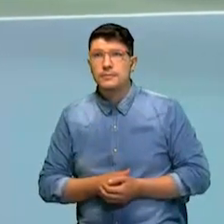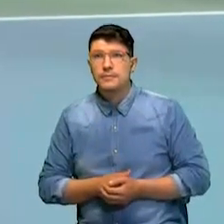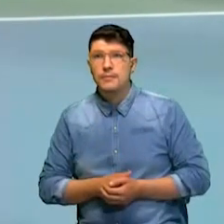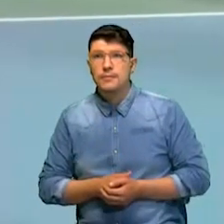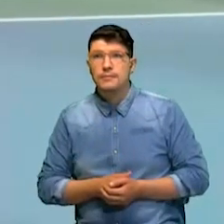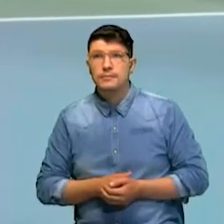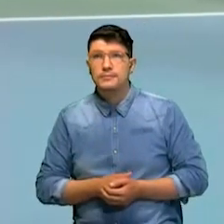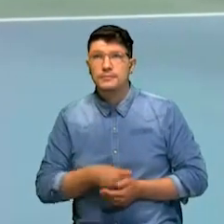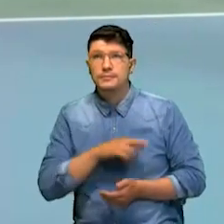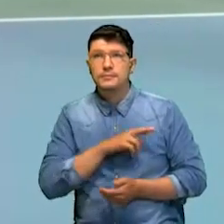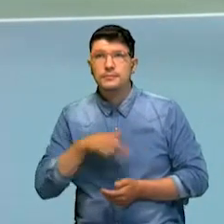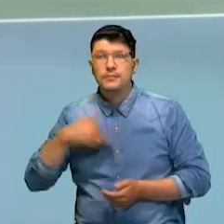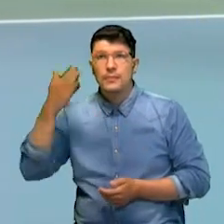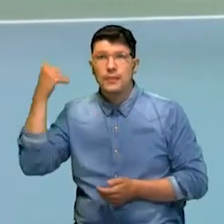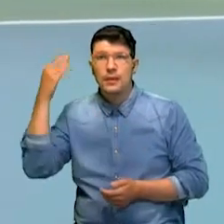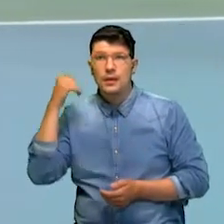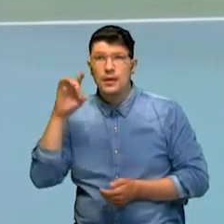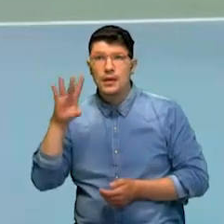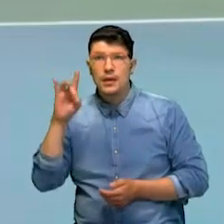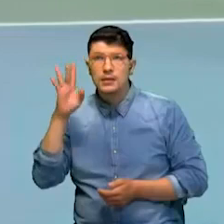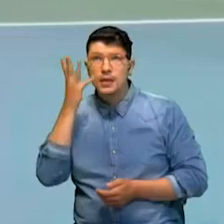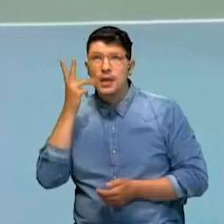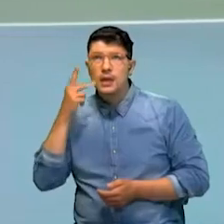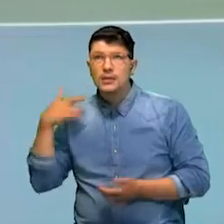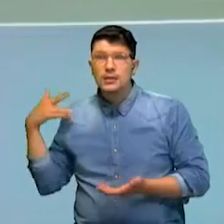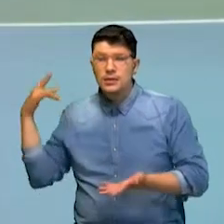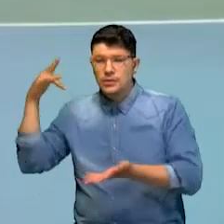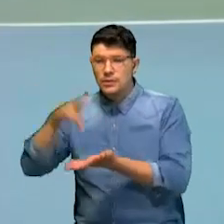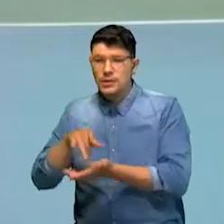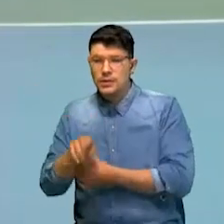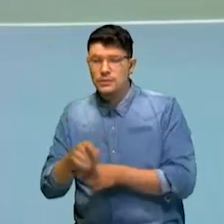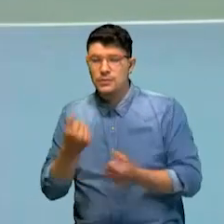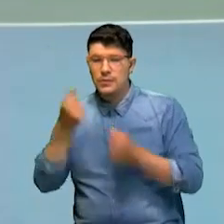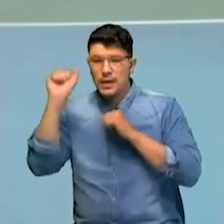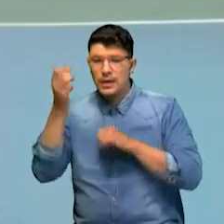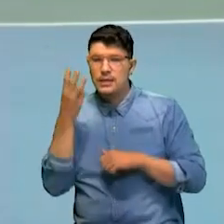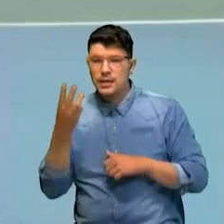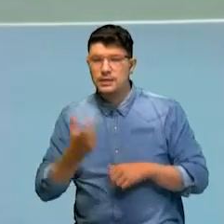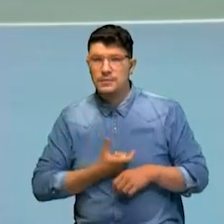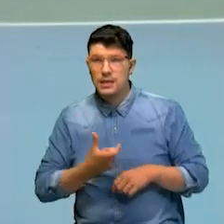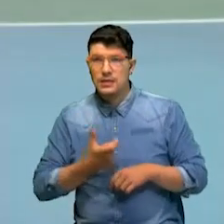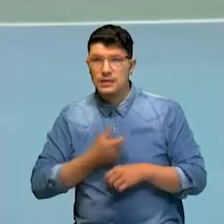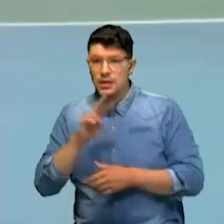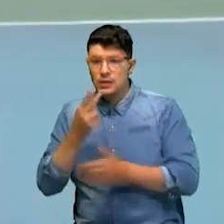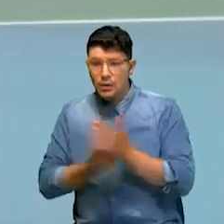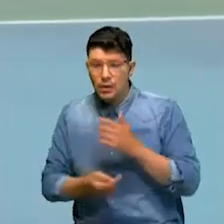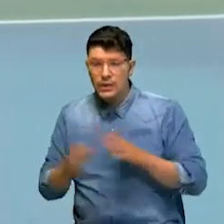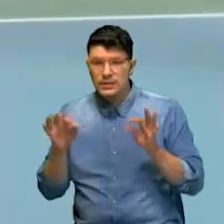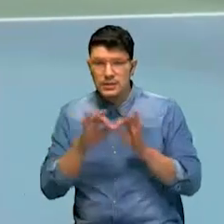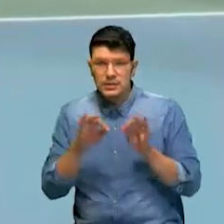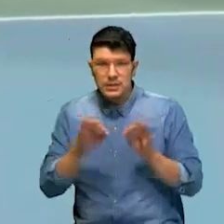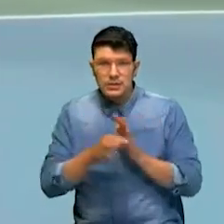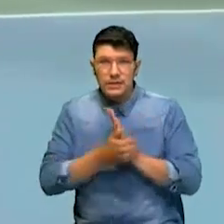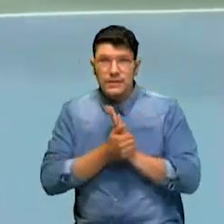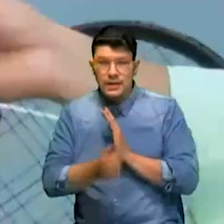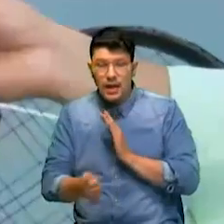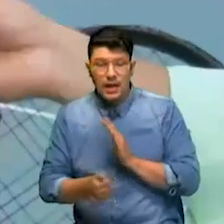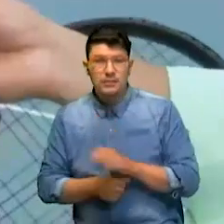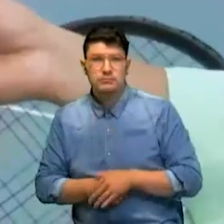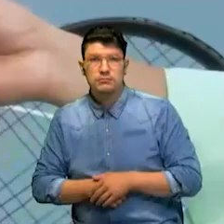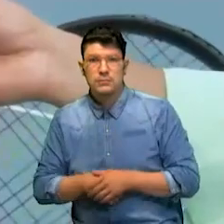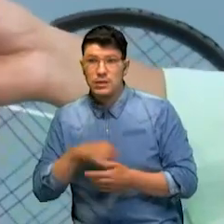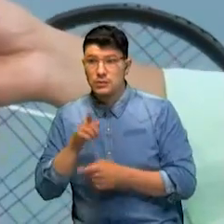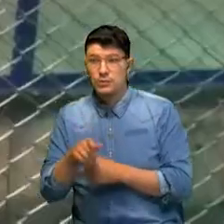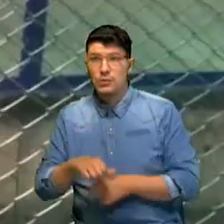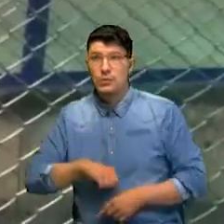Llegamos ahorita hace 15 días logrando 3 medallas de oro, una en dobles, otra en sencillos, otra en destrezas, que es